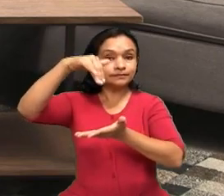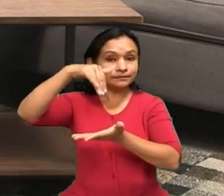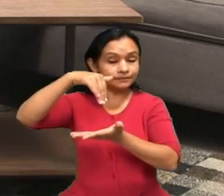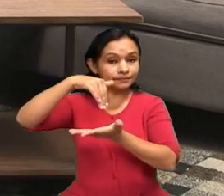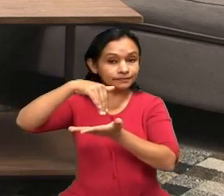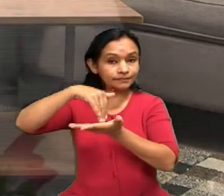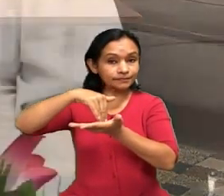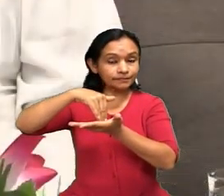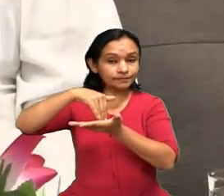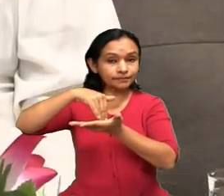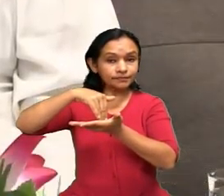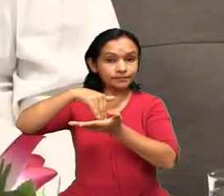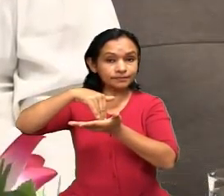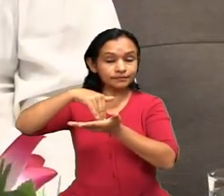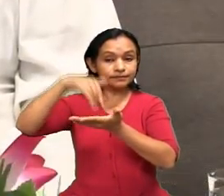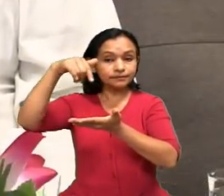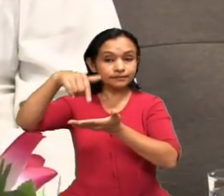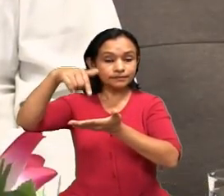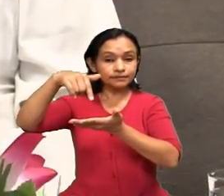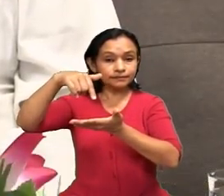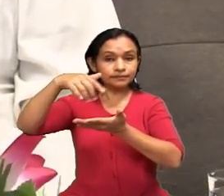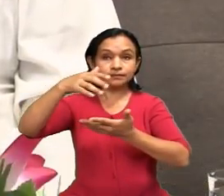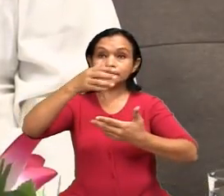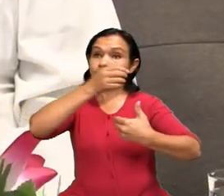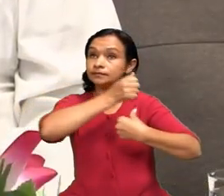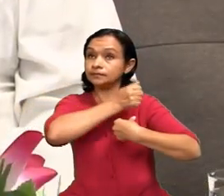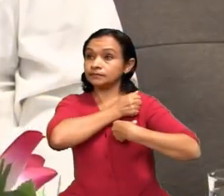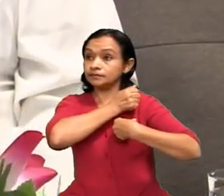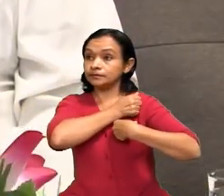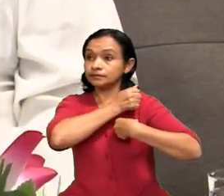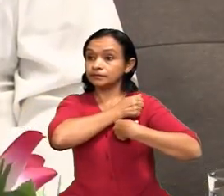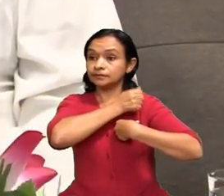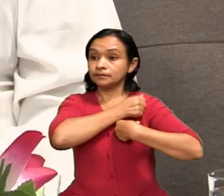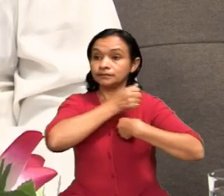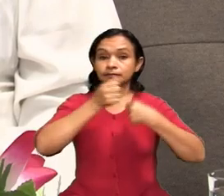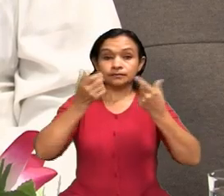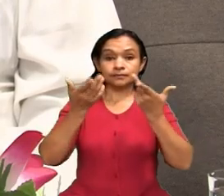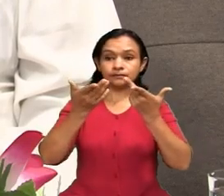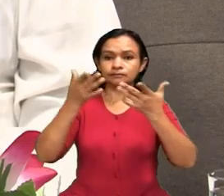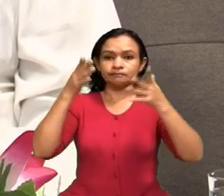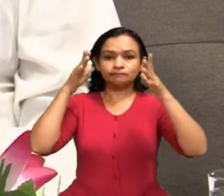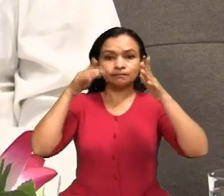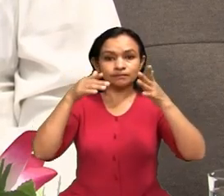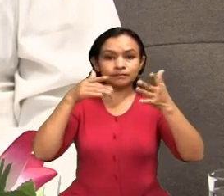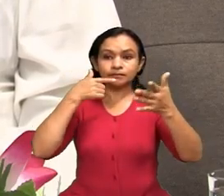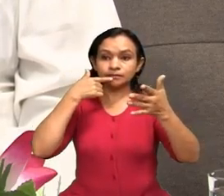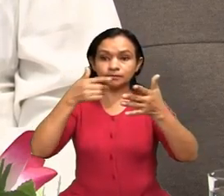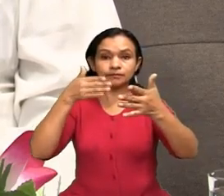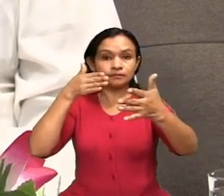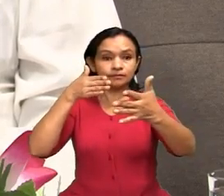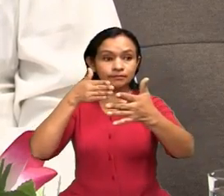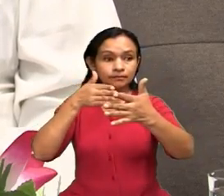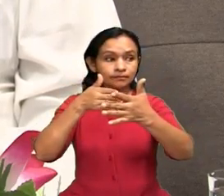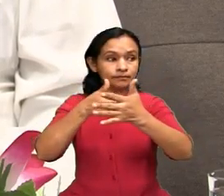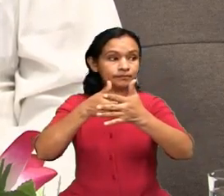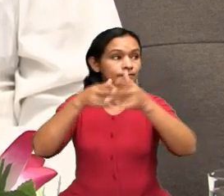de operaciones del Estado Mayor de la Guardia Nacional. Ahí es retenido por